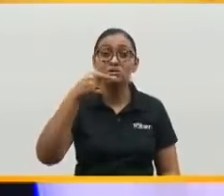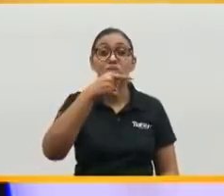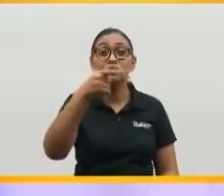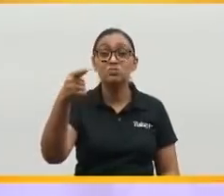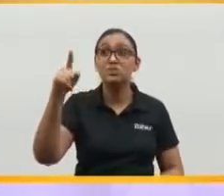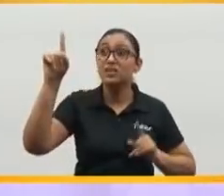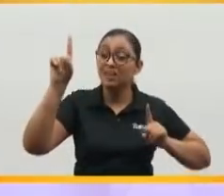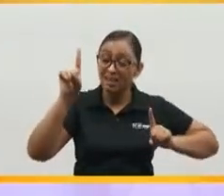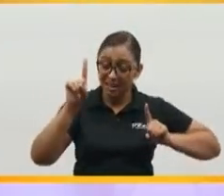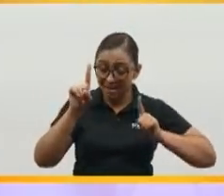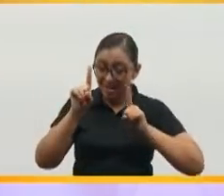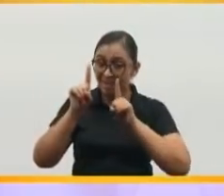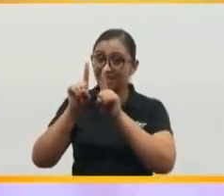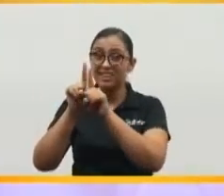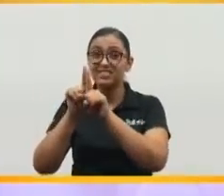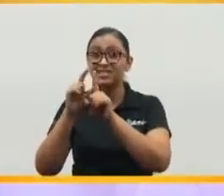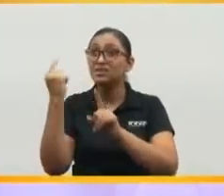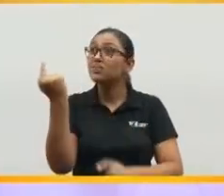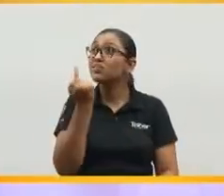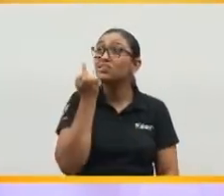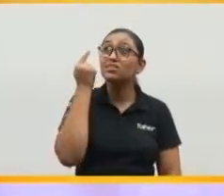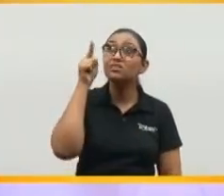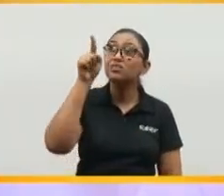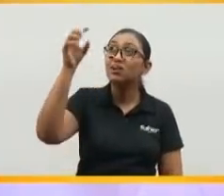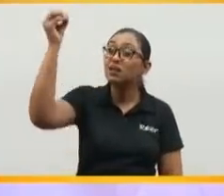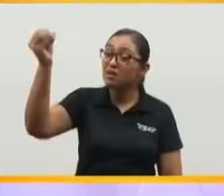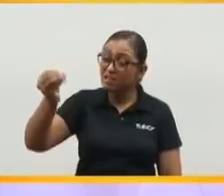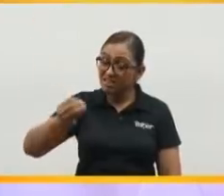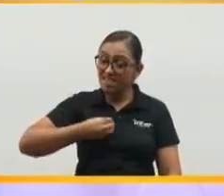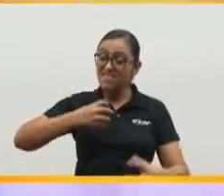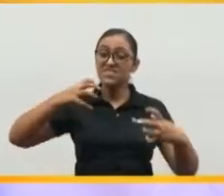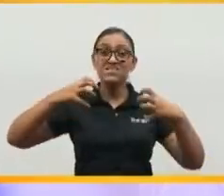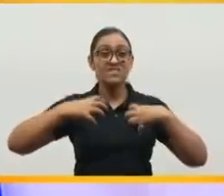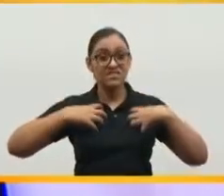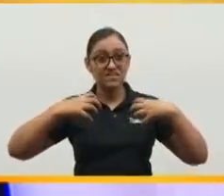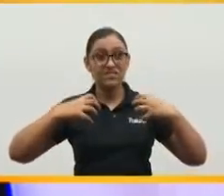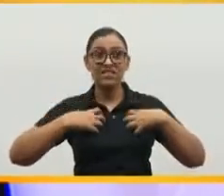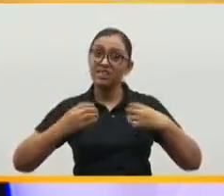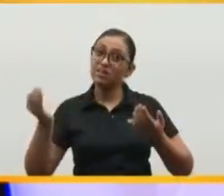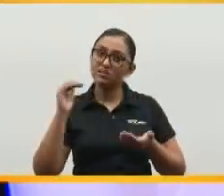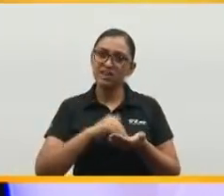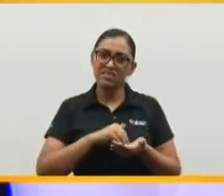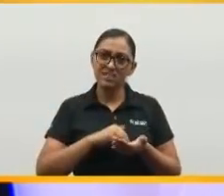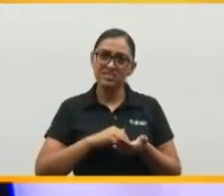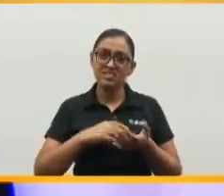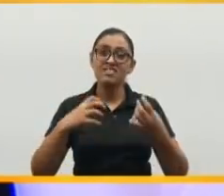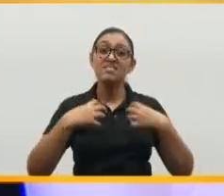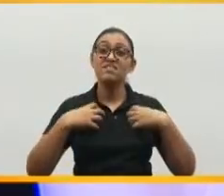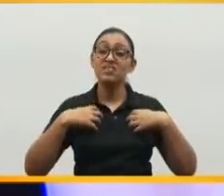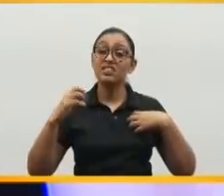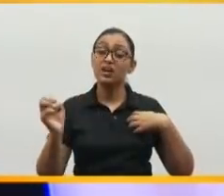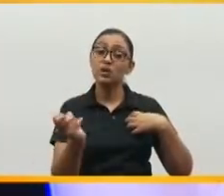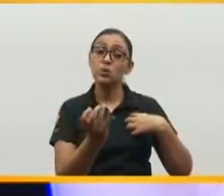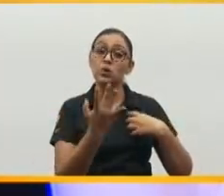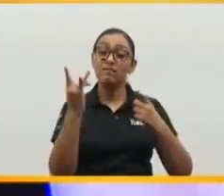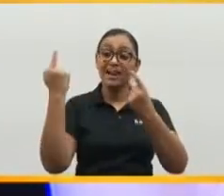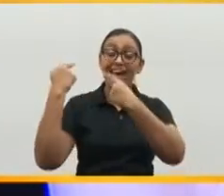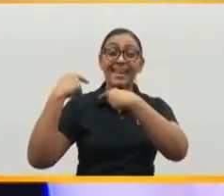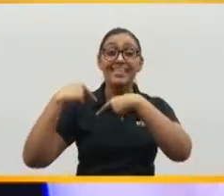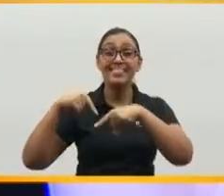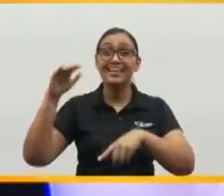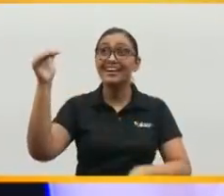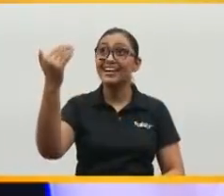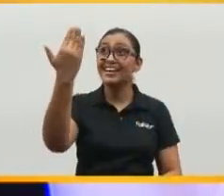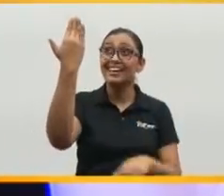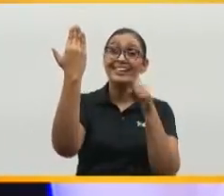noche al único que te puede devolver la vida. Y no te hablo de la vida en la tierra, te hablo de la vida eterna. El que tiene oídos